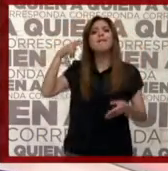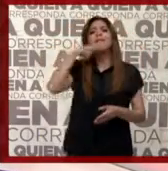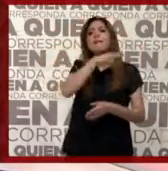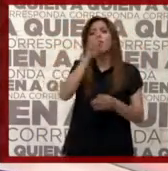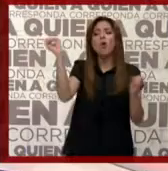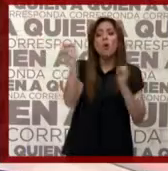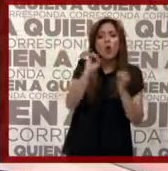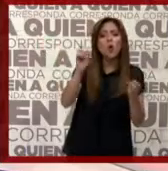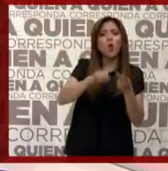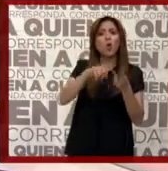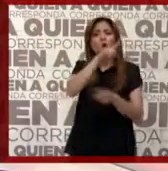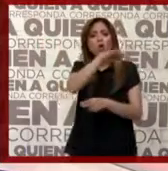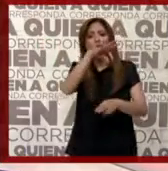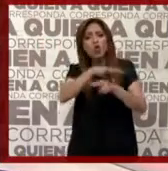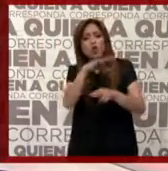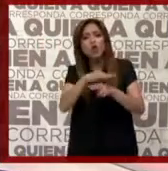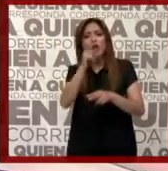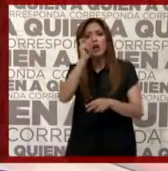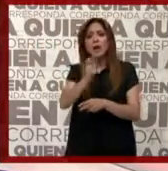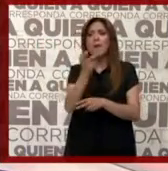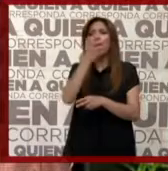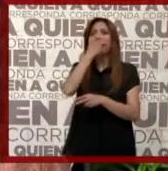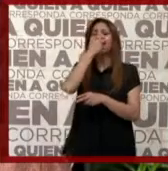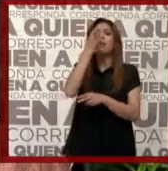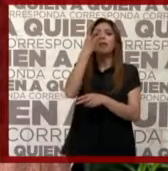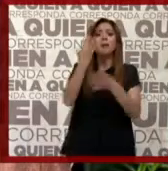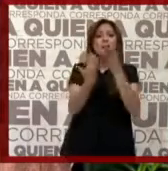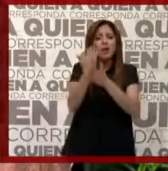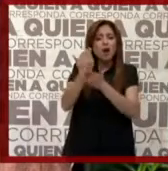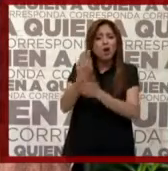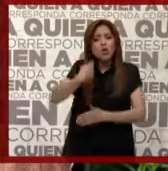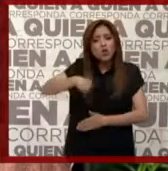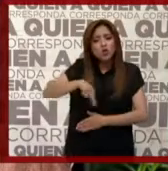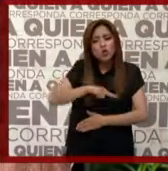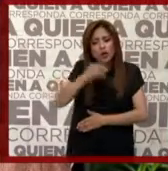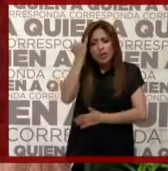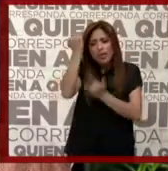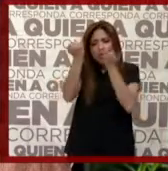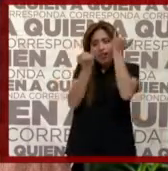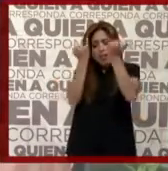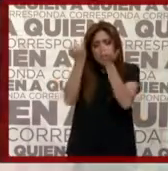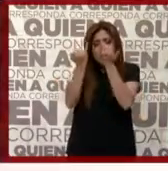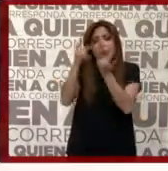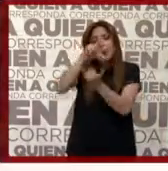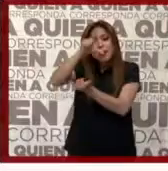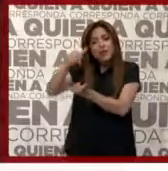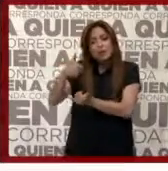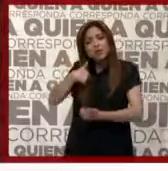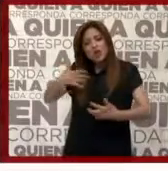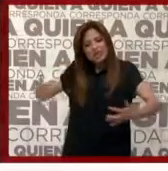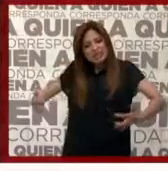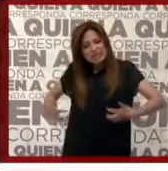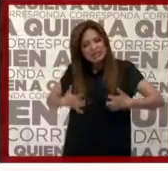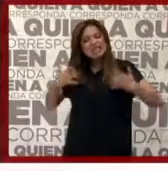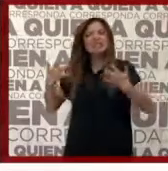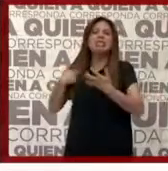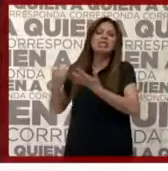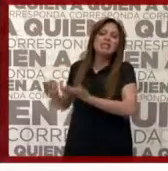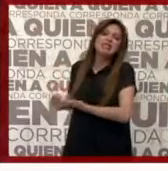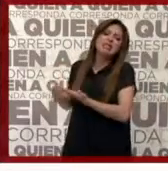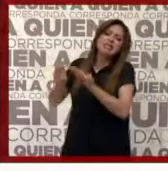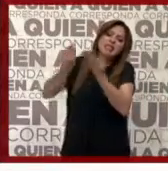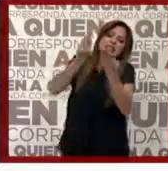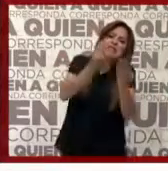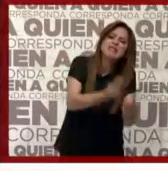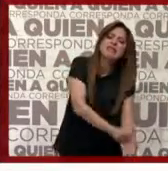médico no dijo lo del oxígeno a las 3 de la mañana la gente a armamos una historia y yo llego contigo totalmente dolido enojado con la vida y con el mundo y con todo